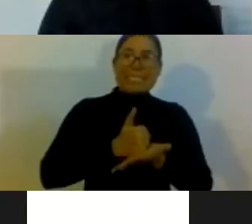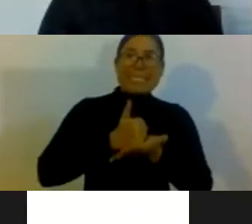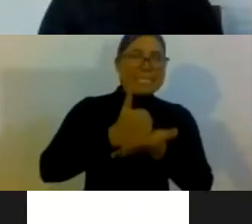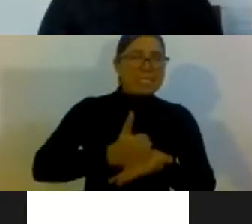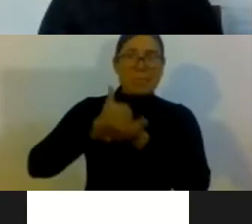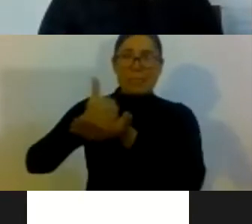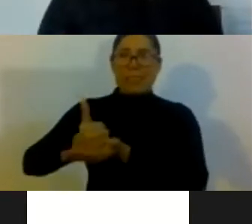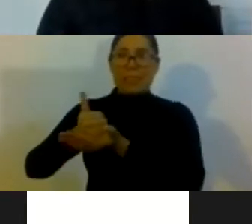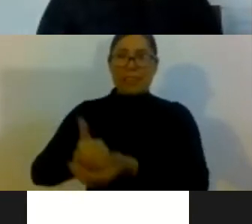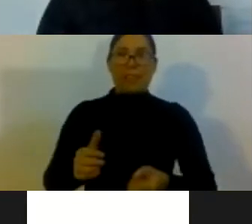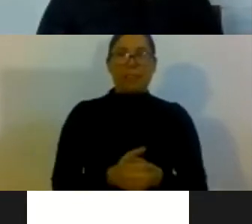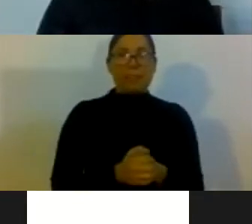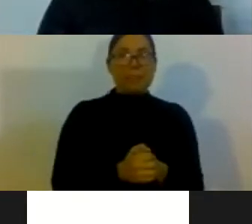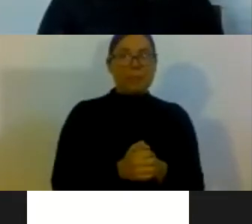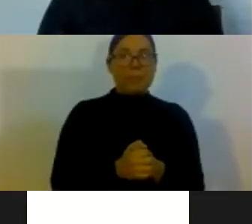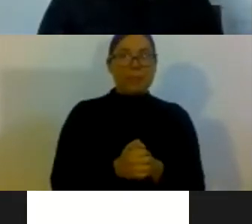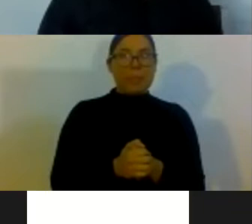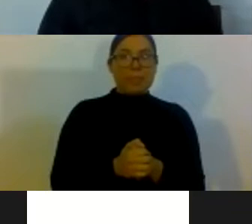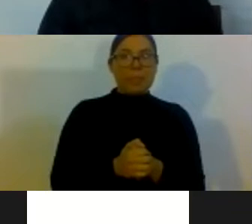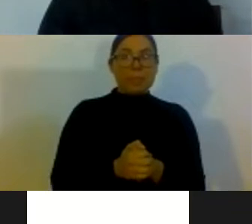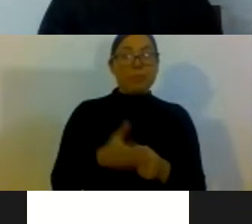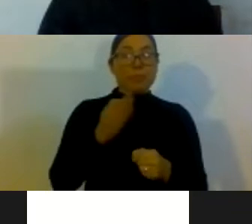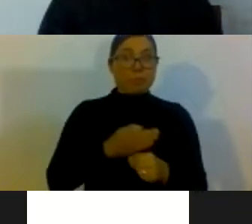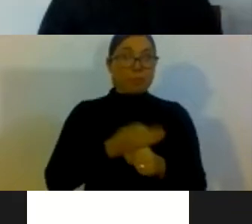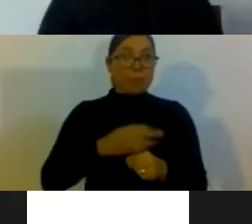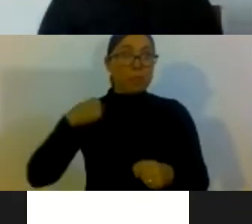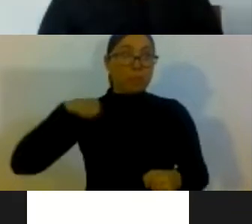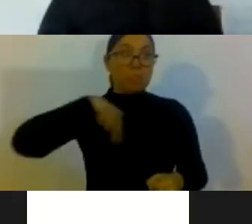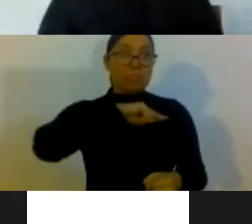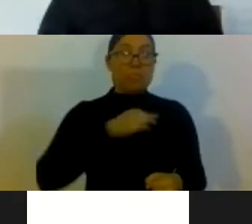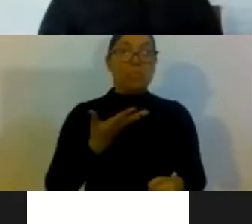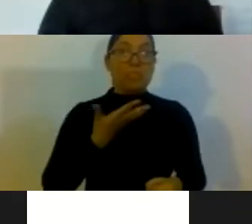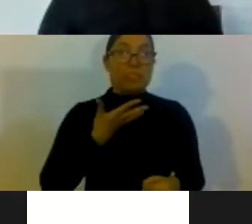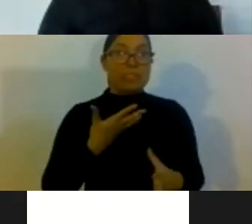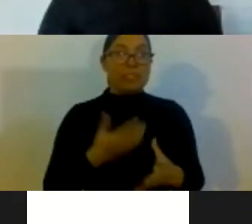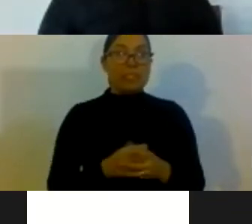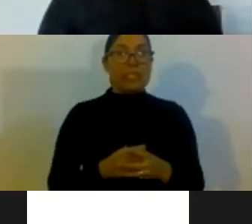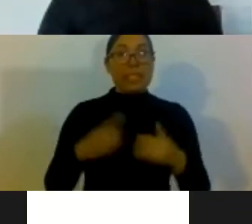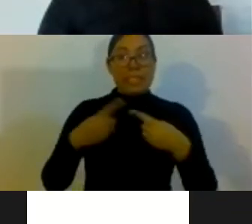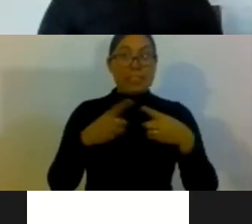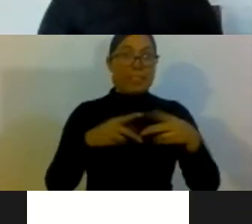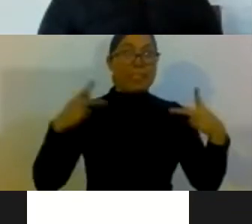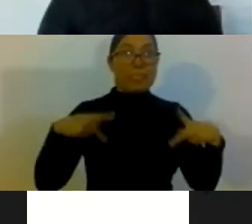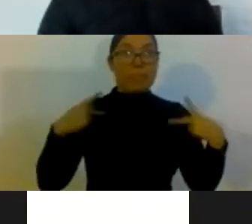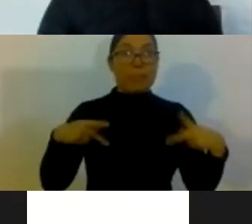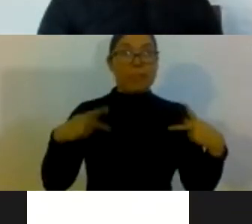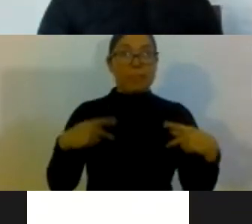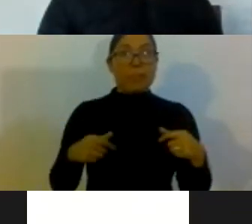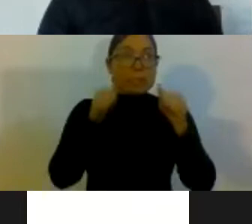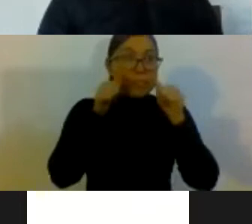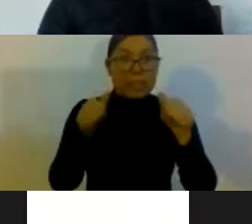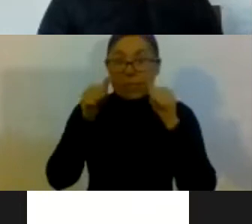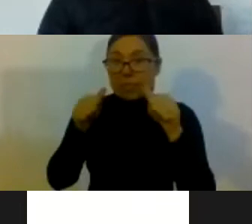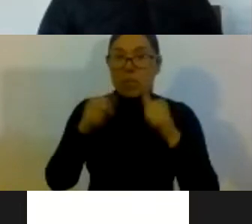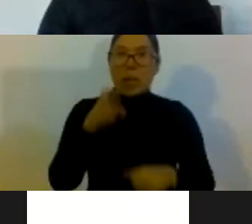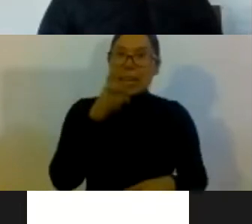Afortunadamente hay un equipo de gente que está muy pendiente de que esto no nos vuelva a suceder. Les agradecemos muchísimo su paciencia